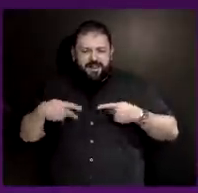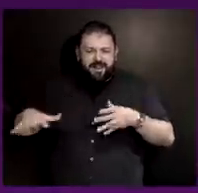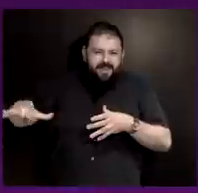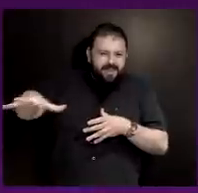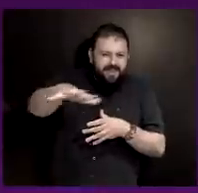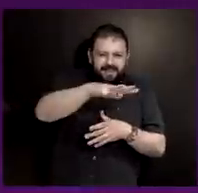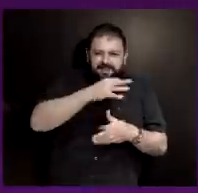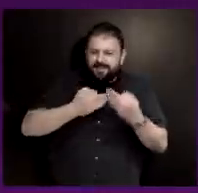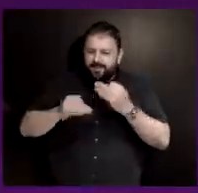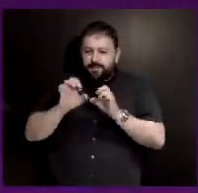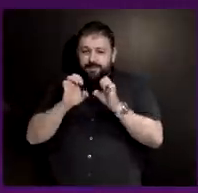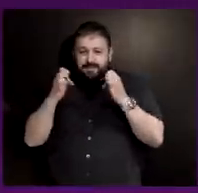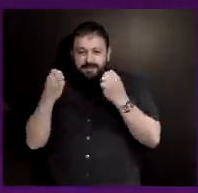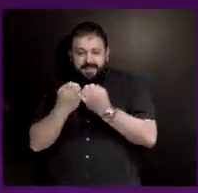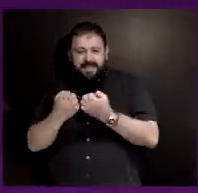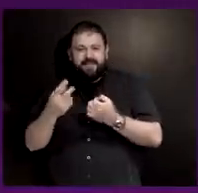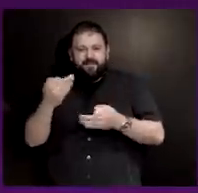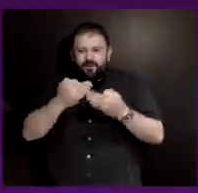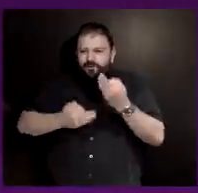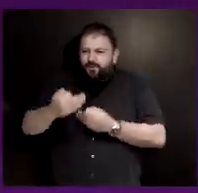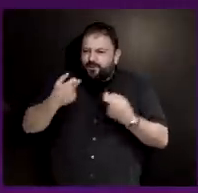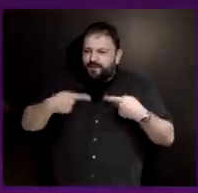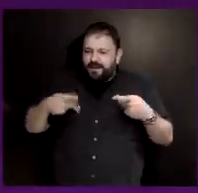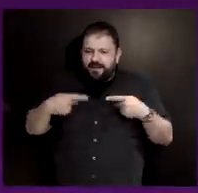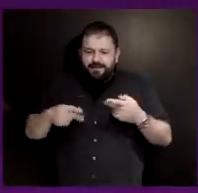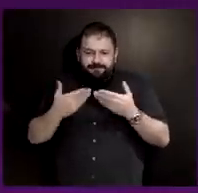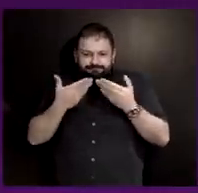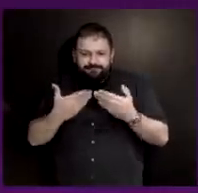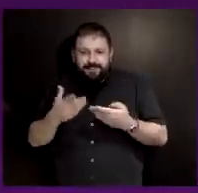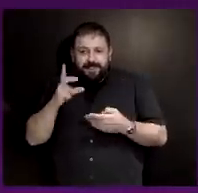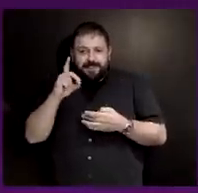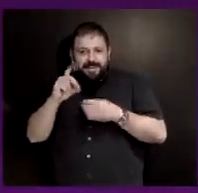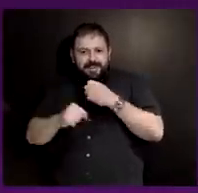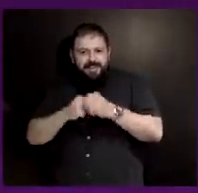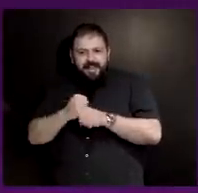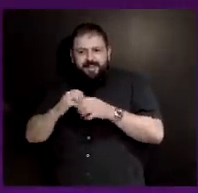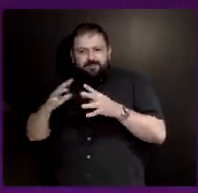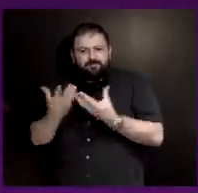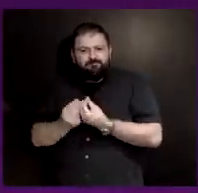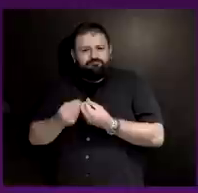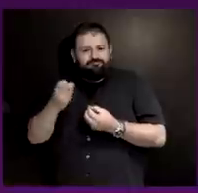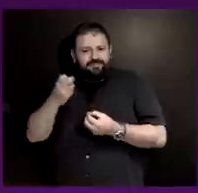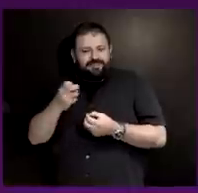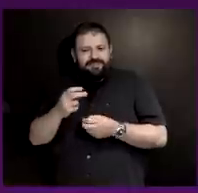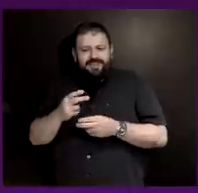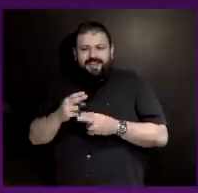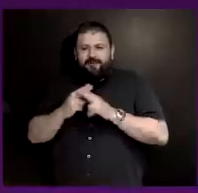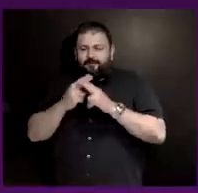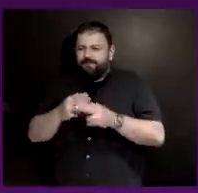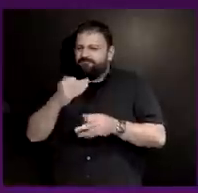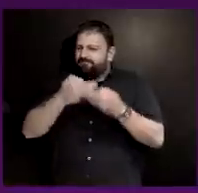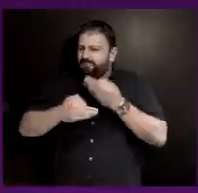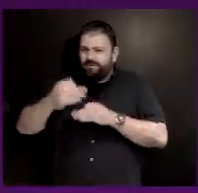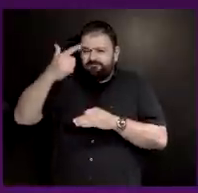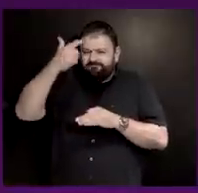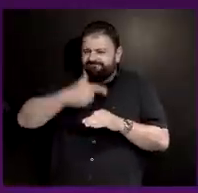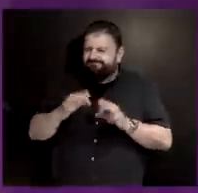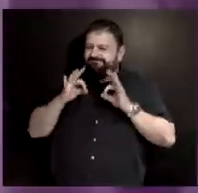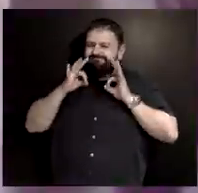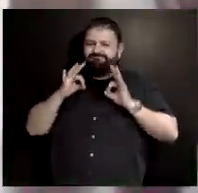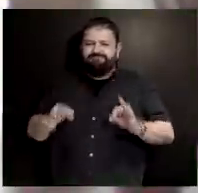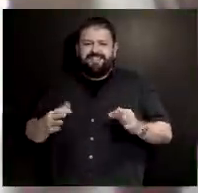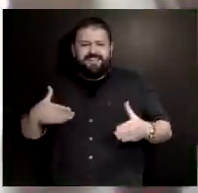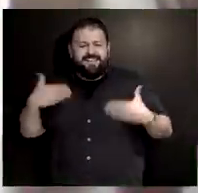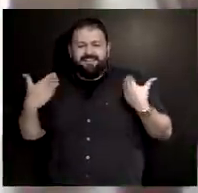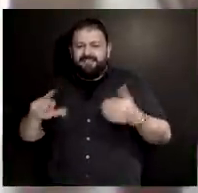previas con toda la gente pues que tienen 30 años en la empresa, habrá seguramente una noche de gala de reconocimiento a la